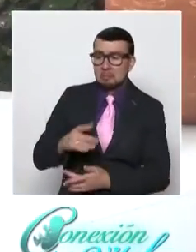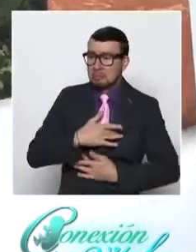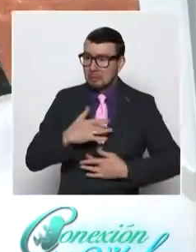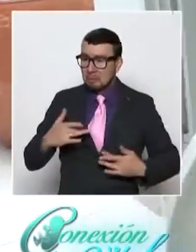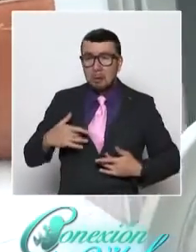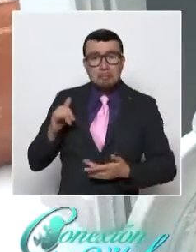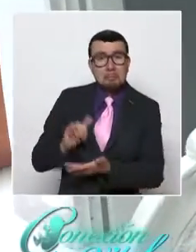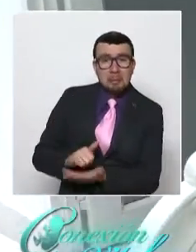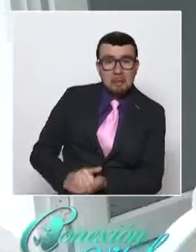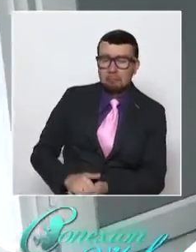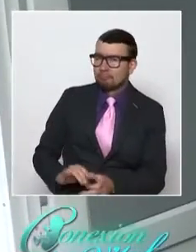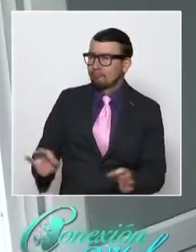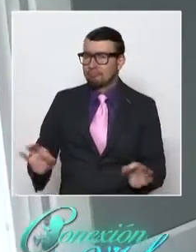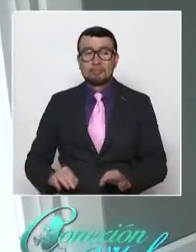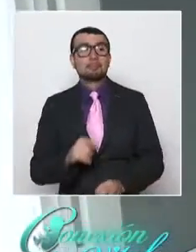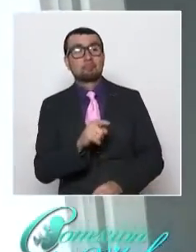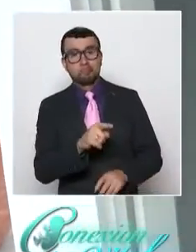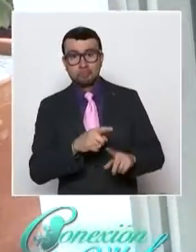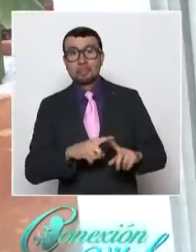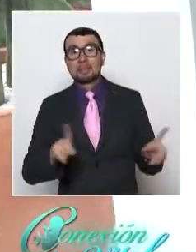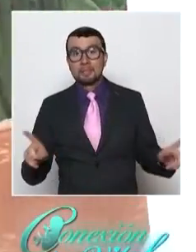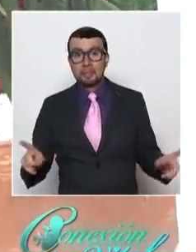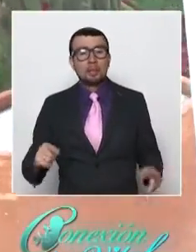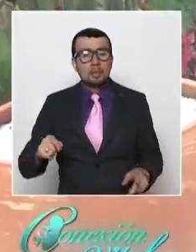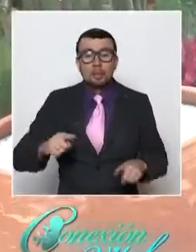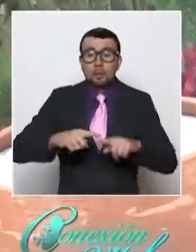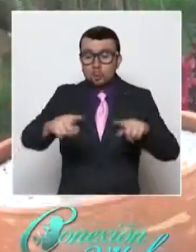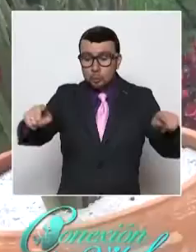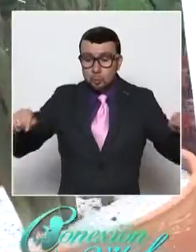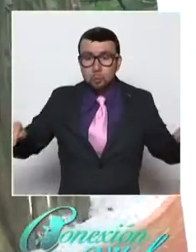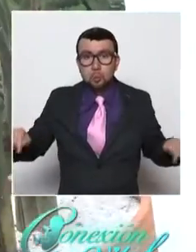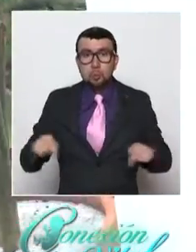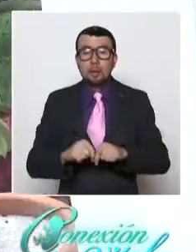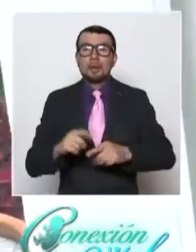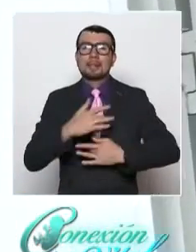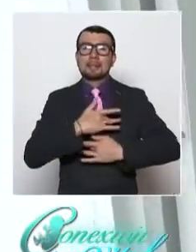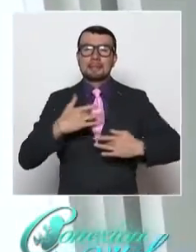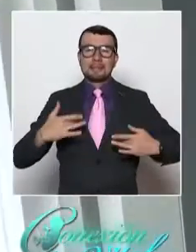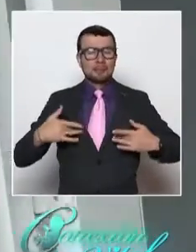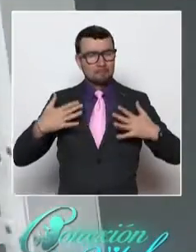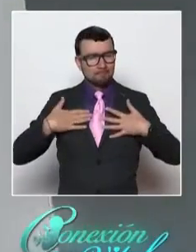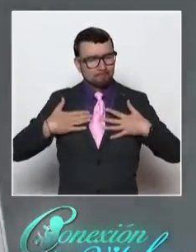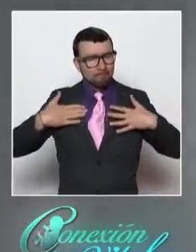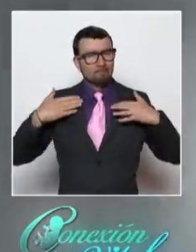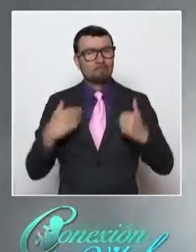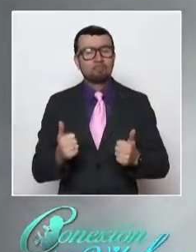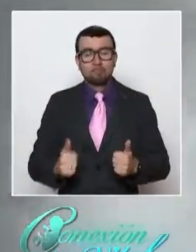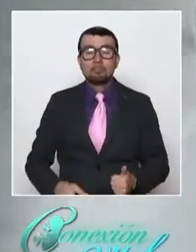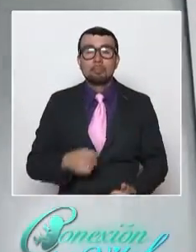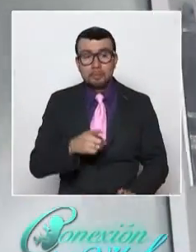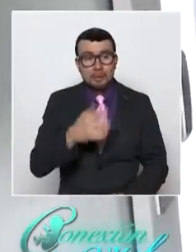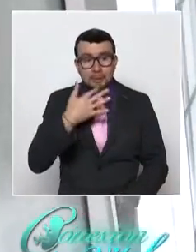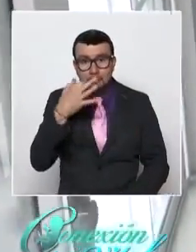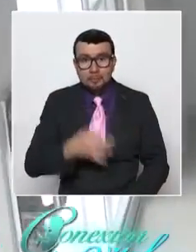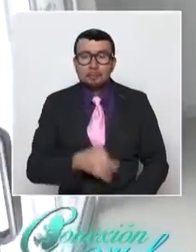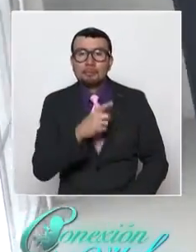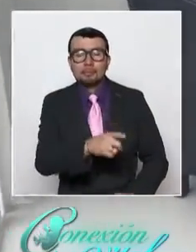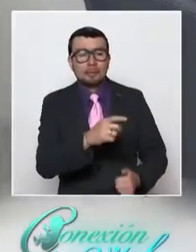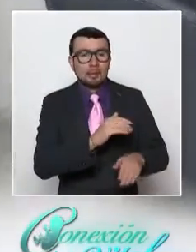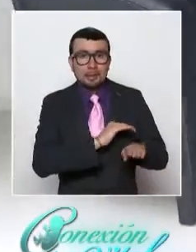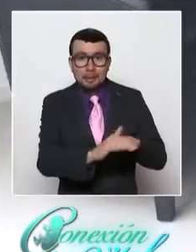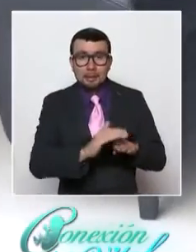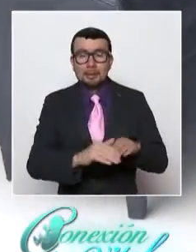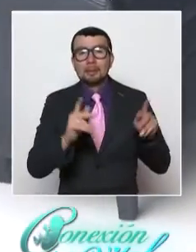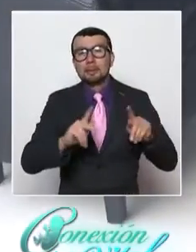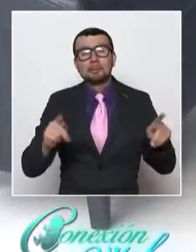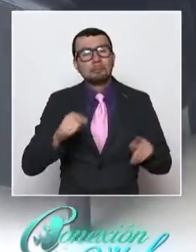salud. Esto es un parque de la salud que realmente invita a todas las personas a